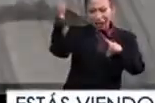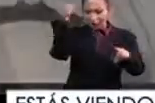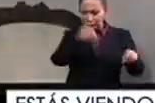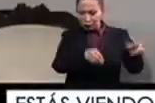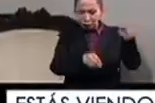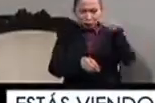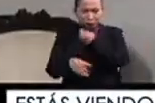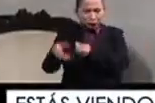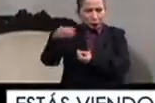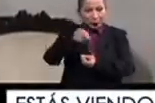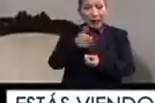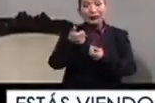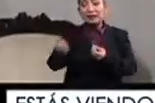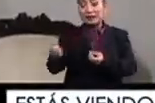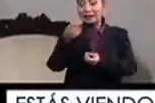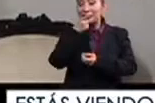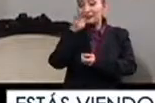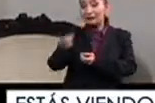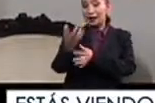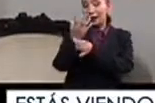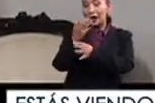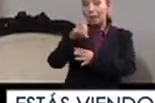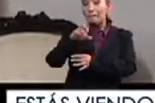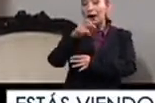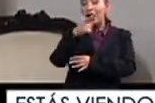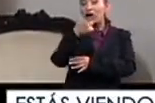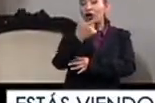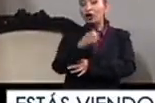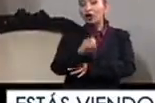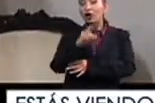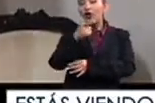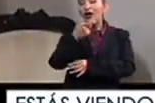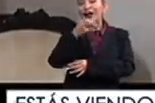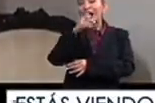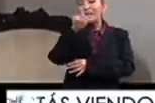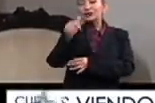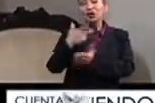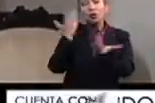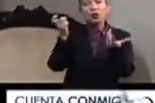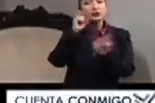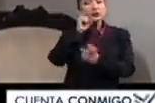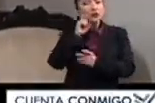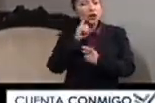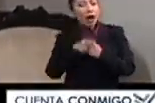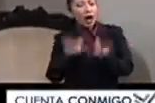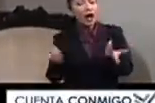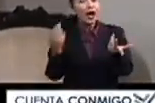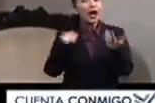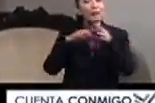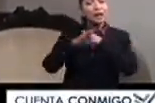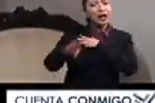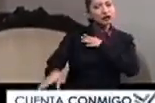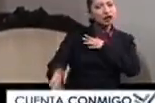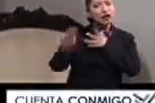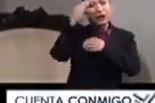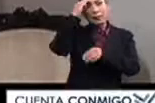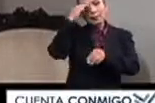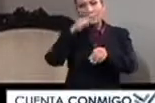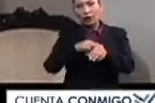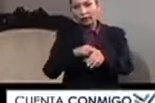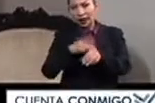fuentes. Así plantea Margot Glantz uno de sus temas de interés como el erotismo, la sexualidad, la migración y la